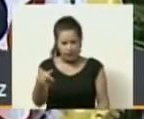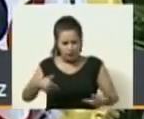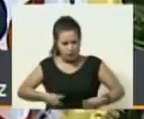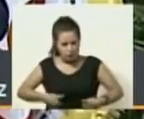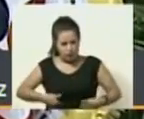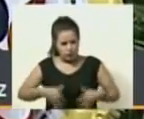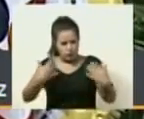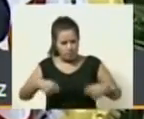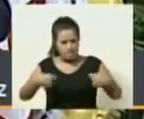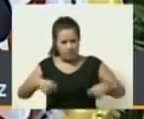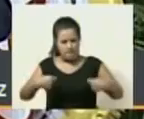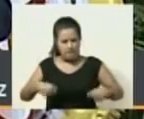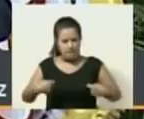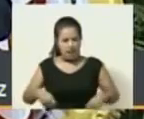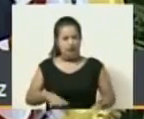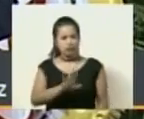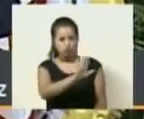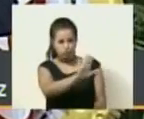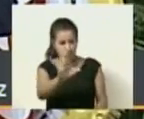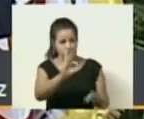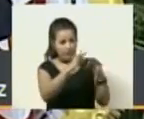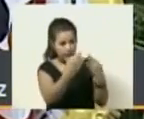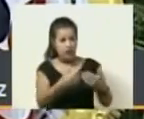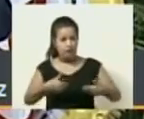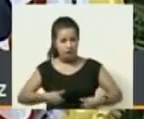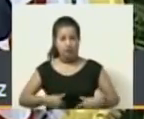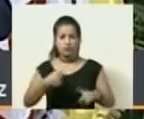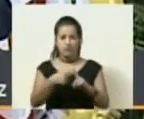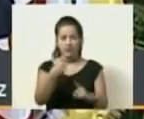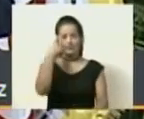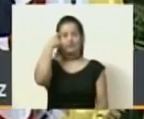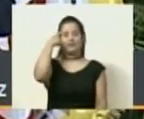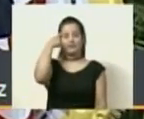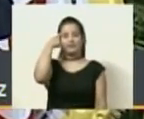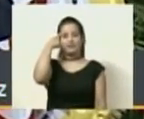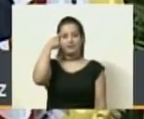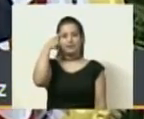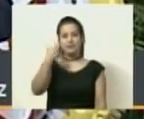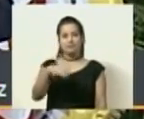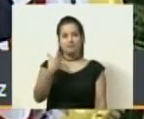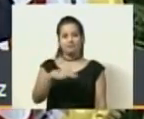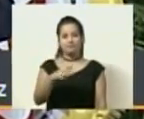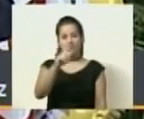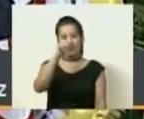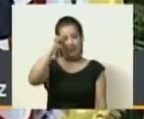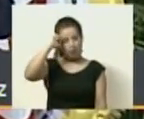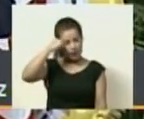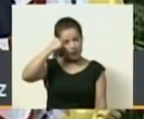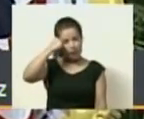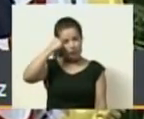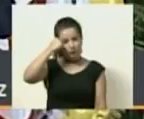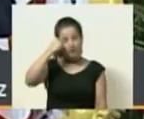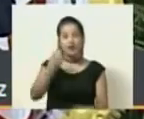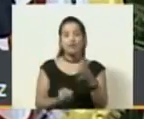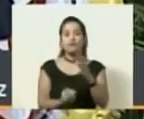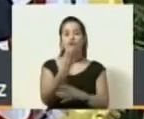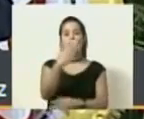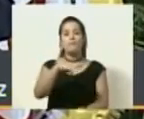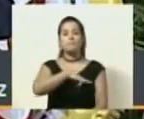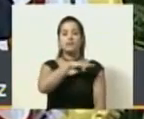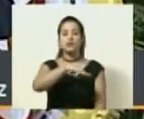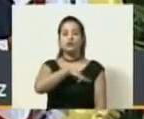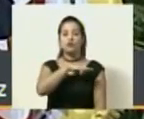sus familias. Y un gran recuerdo por el fundador de las misiones